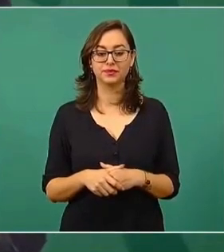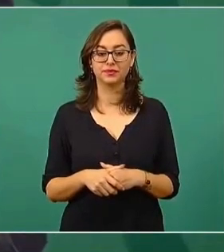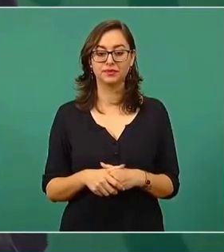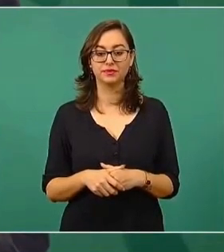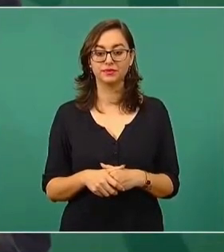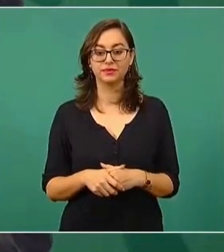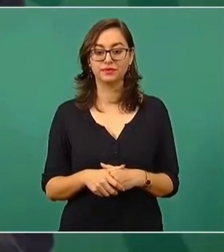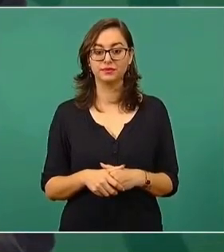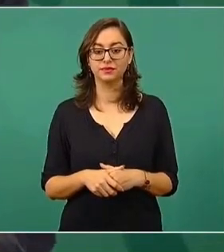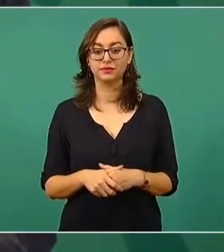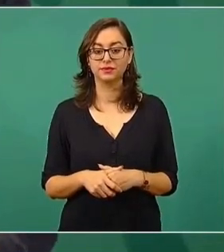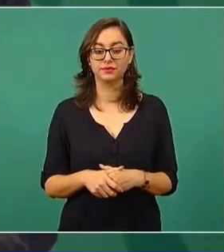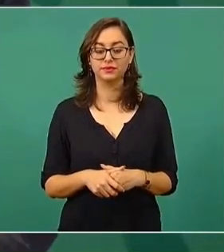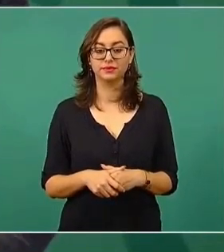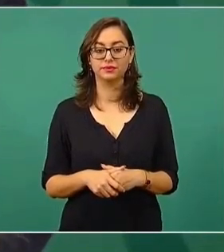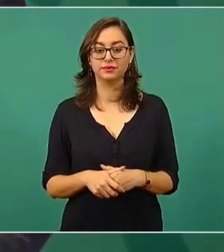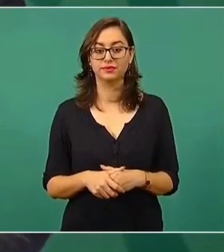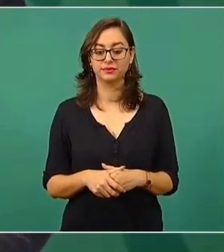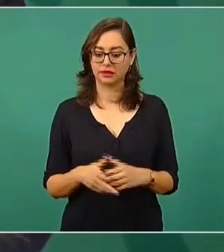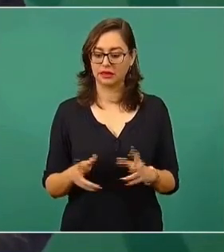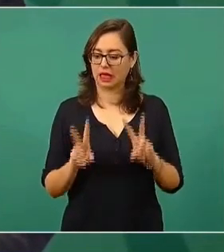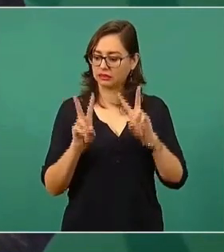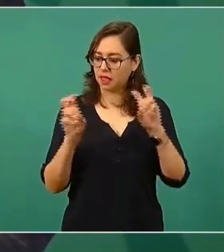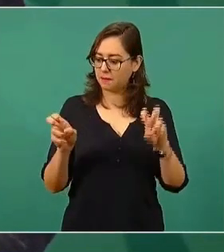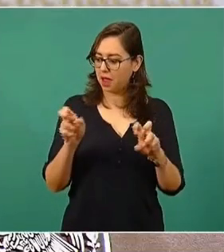Es innovación